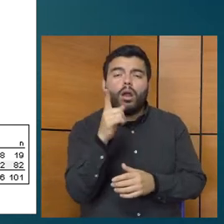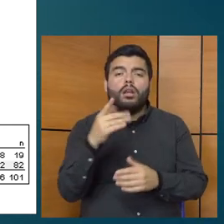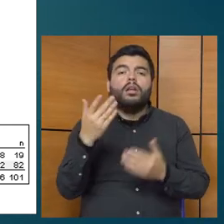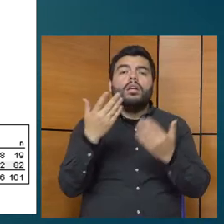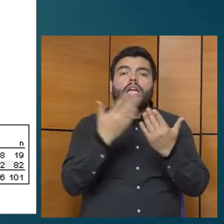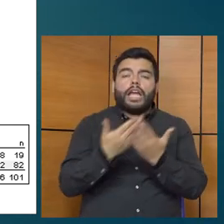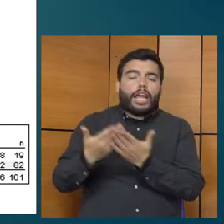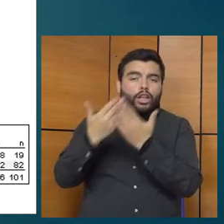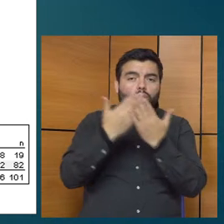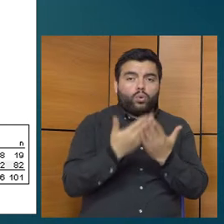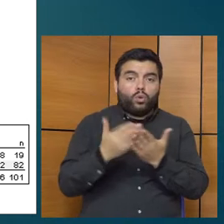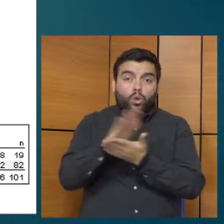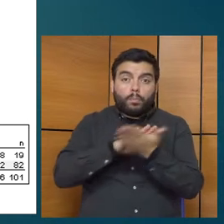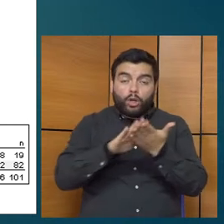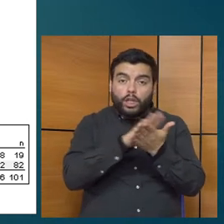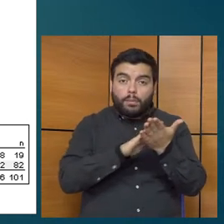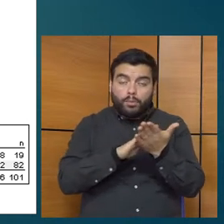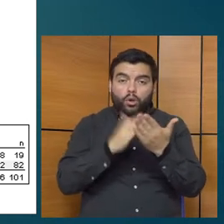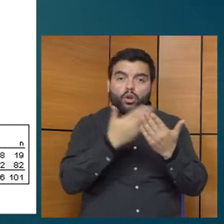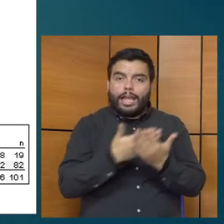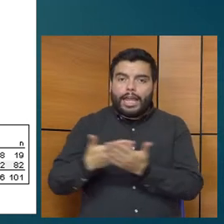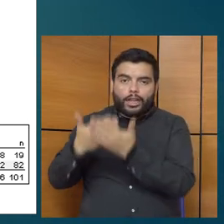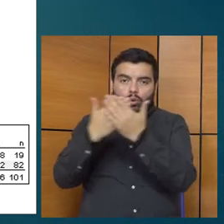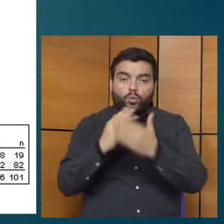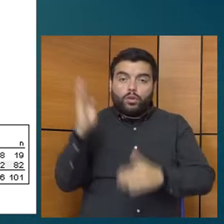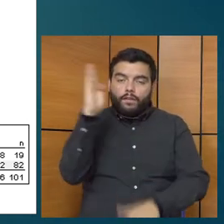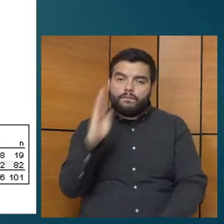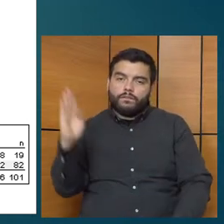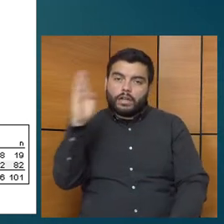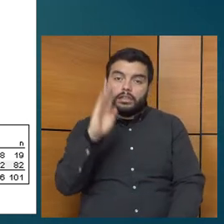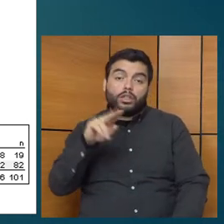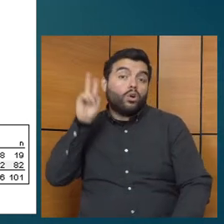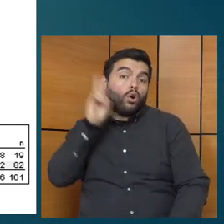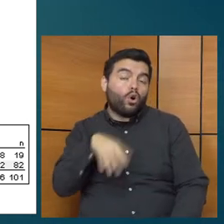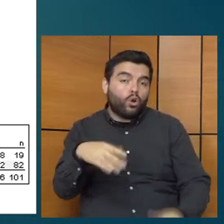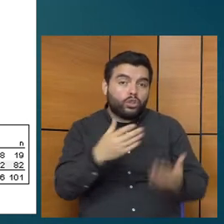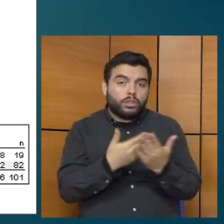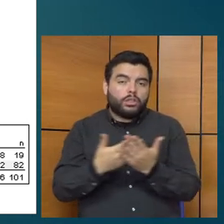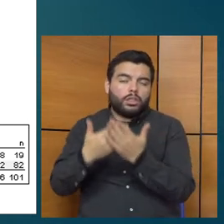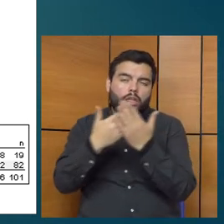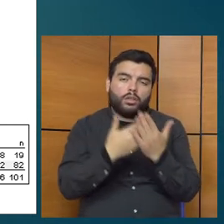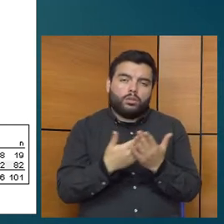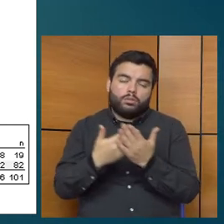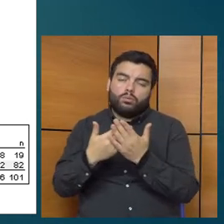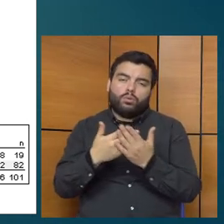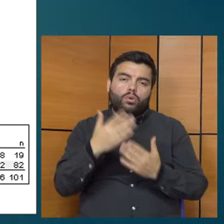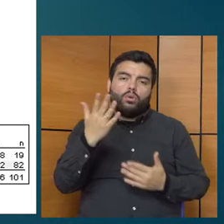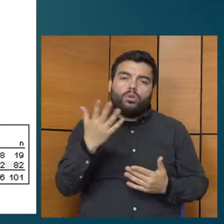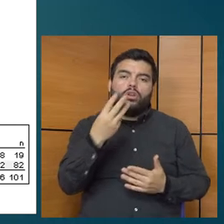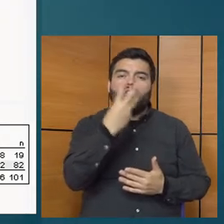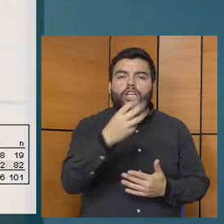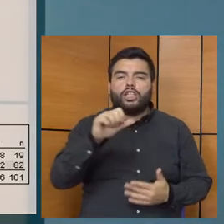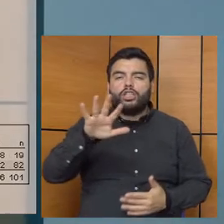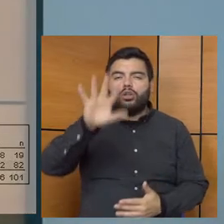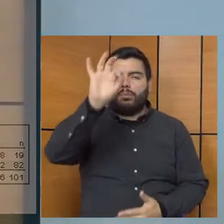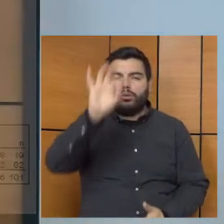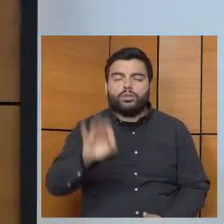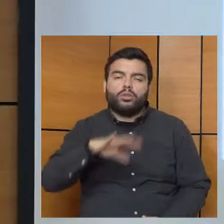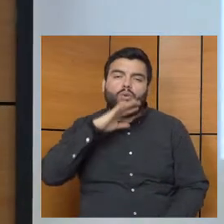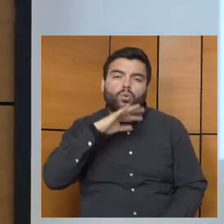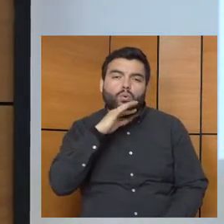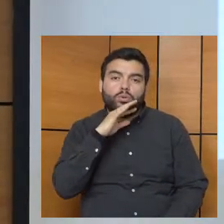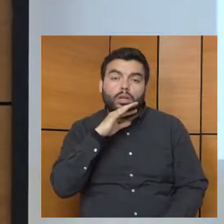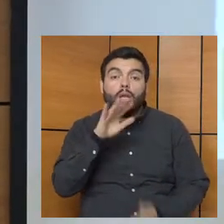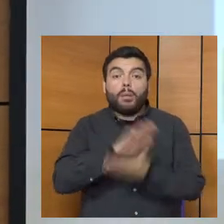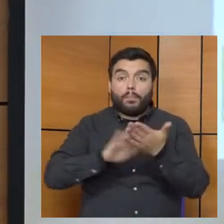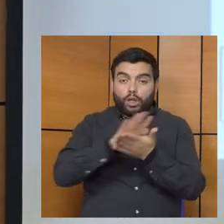las personas que tienen estudios pues básicos o sin estudios, el uso es mucho más bajo, 35%, con respecto, por ejemplo,